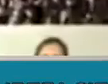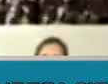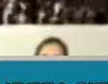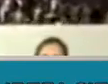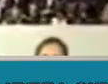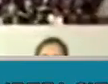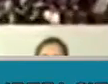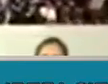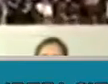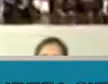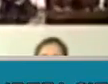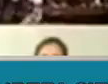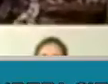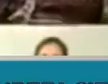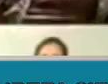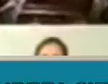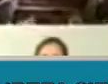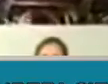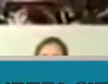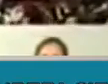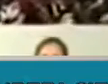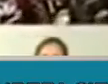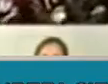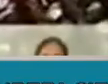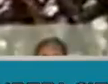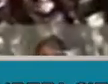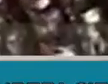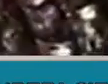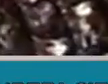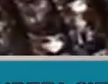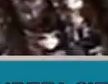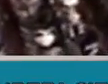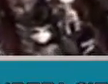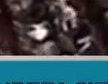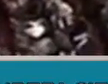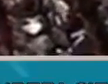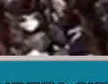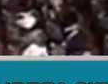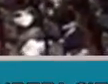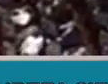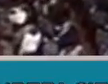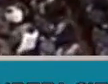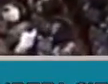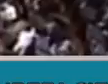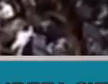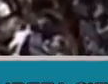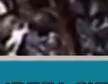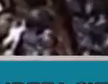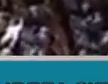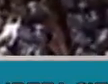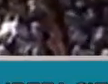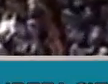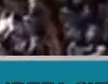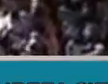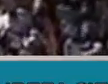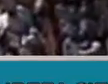novedades en lo que respecta a la tenencia de estupefacientes, con la posibilidad concreta de que se despenalice el consumo